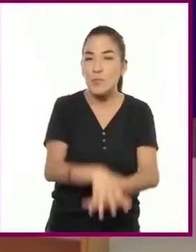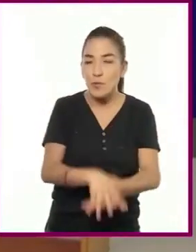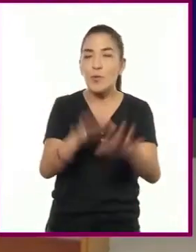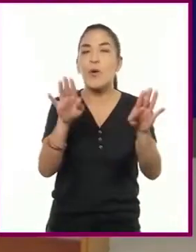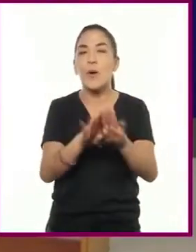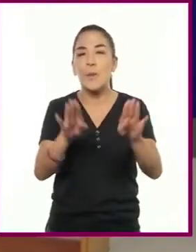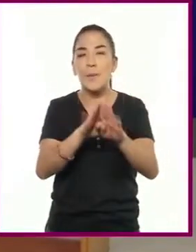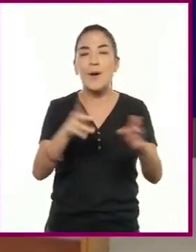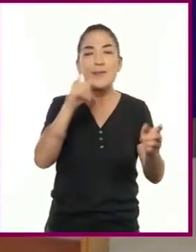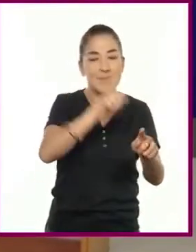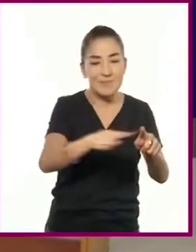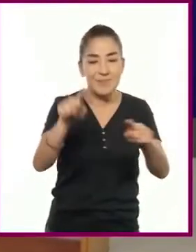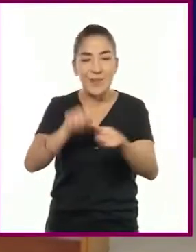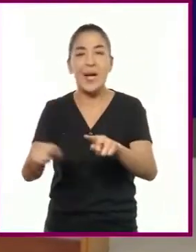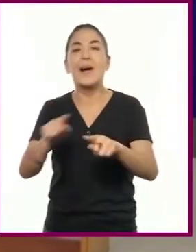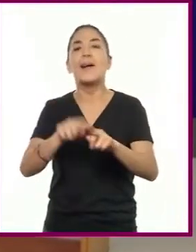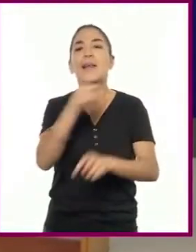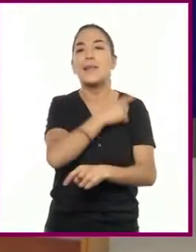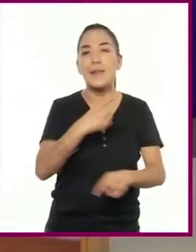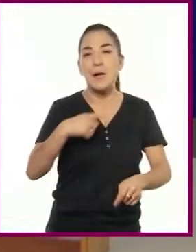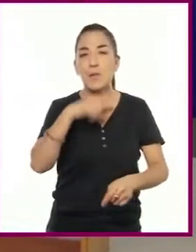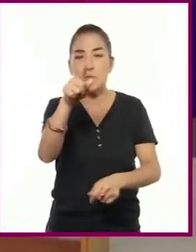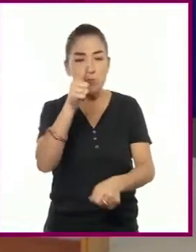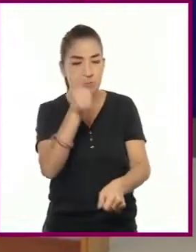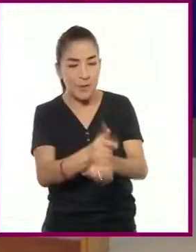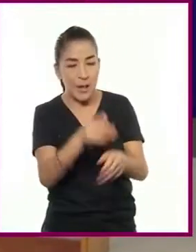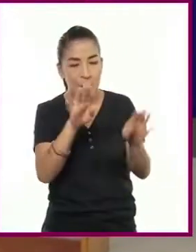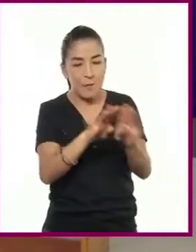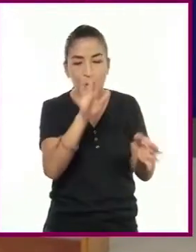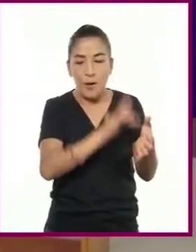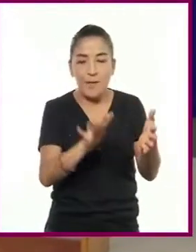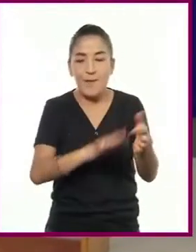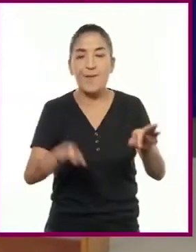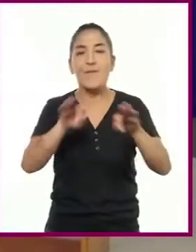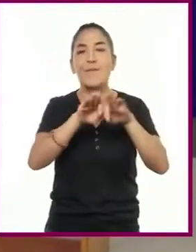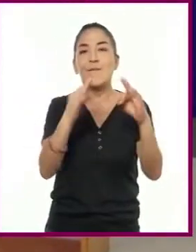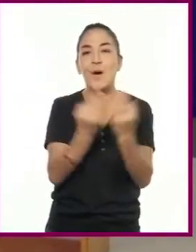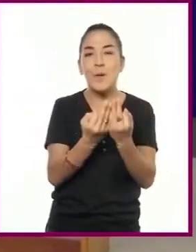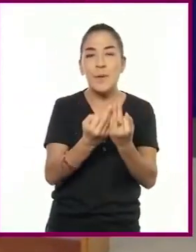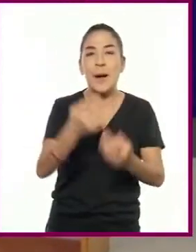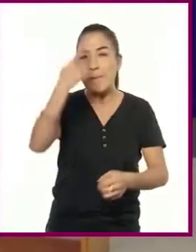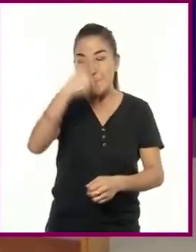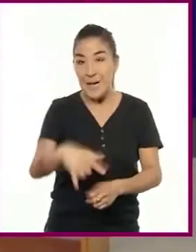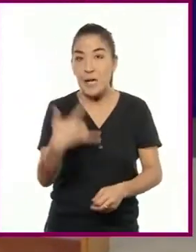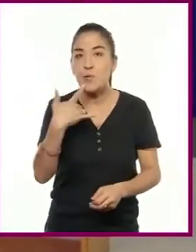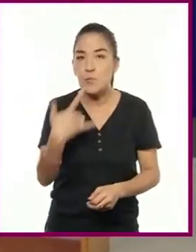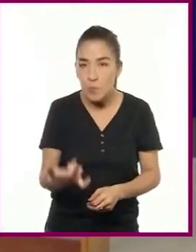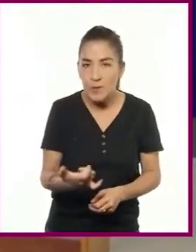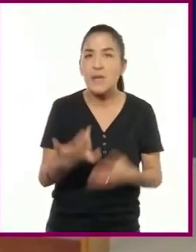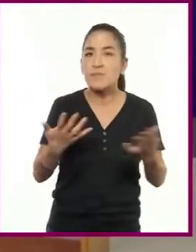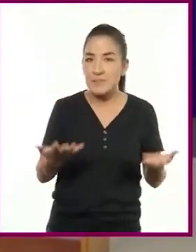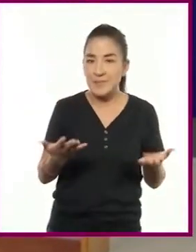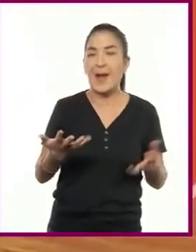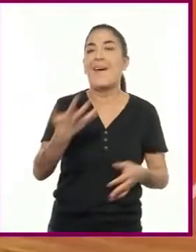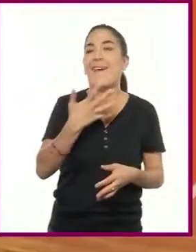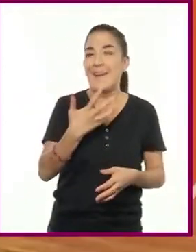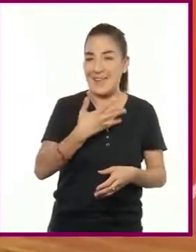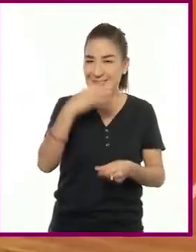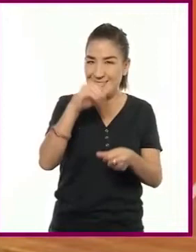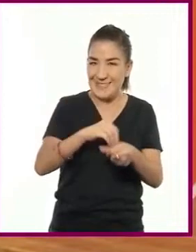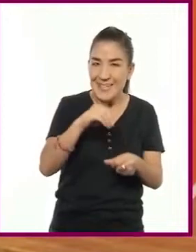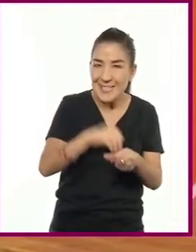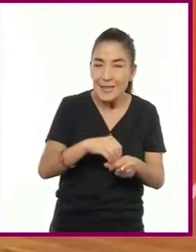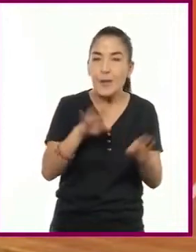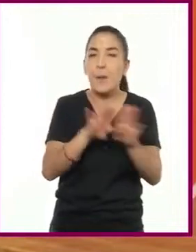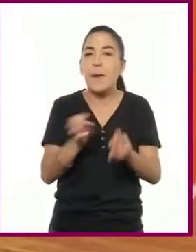reto es identificar la prevalencia de alguna forma. ¿Cómo lograrlo? Hay claves,